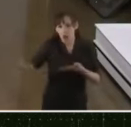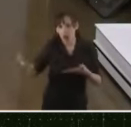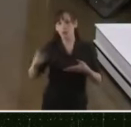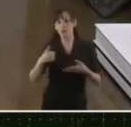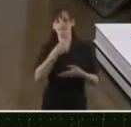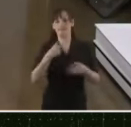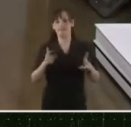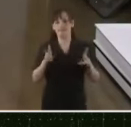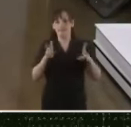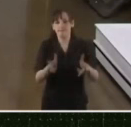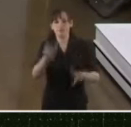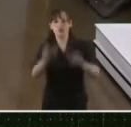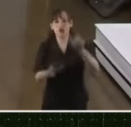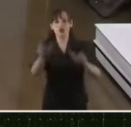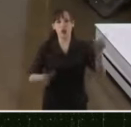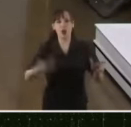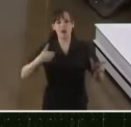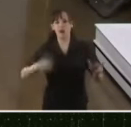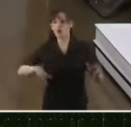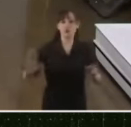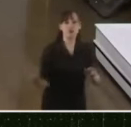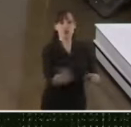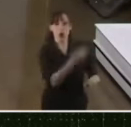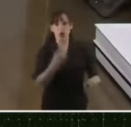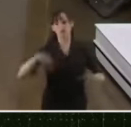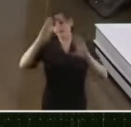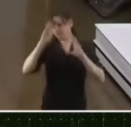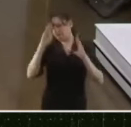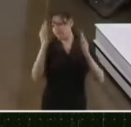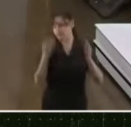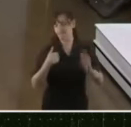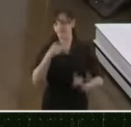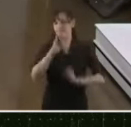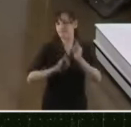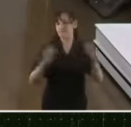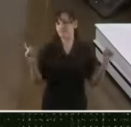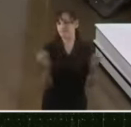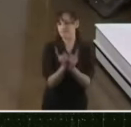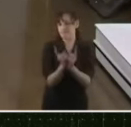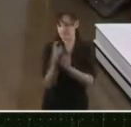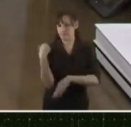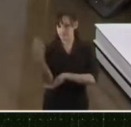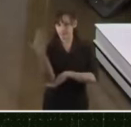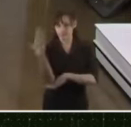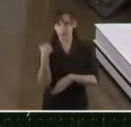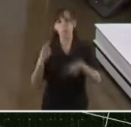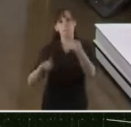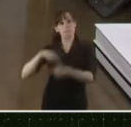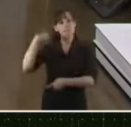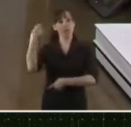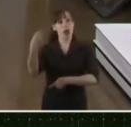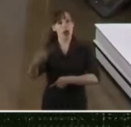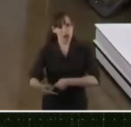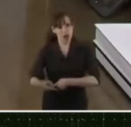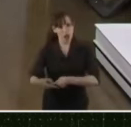acto administrativo, que puede ser una disposición, una resolución o un decreto, puede obviar esta tramitación. En este caso,